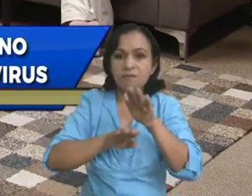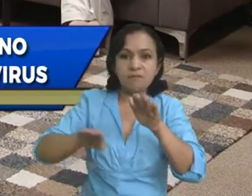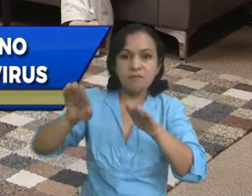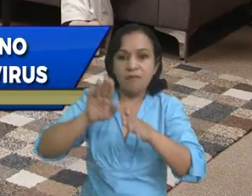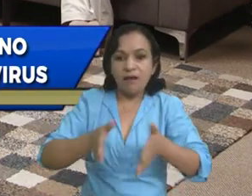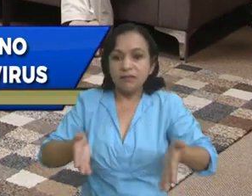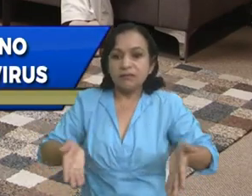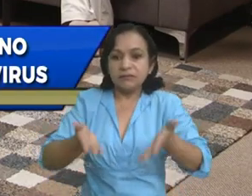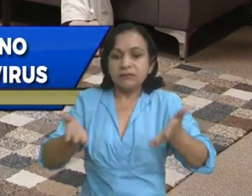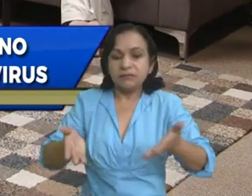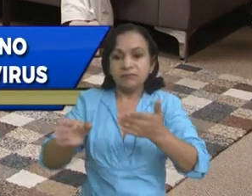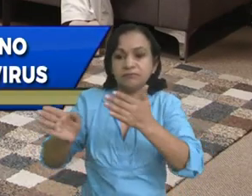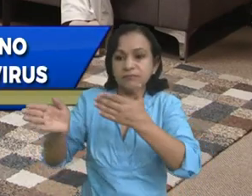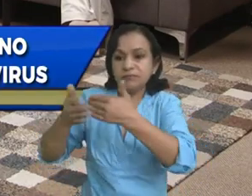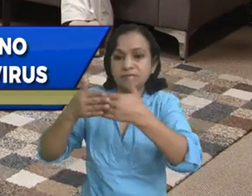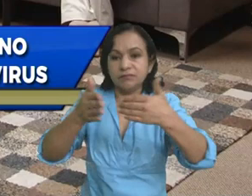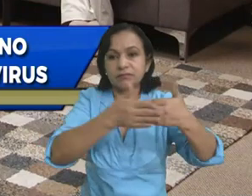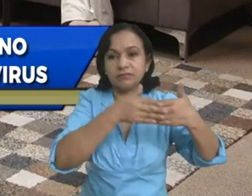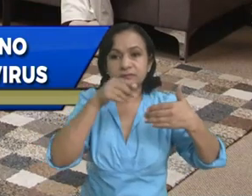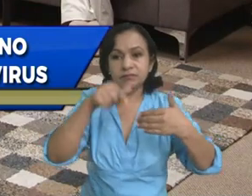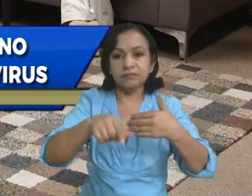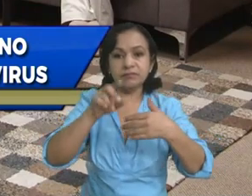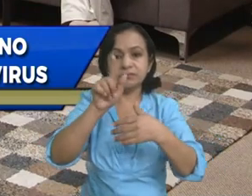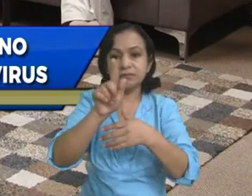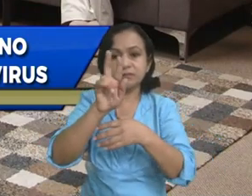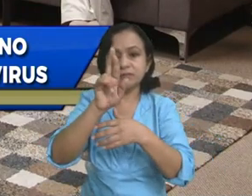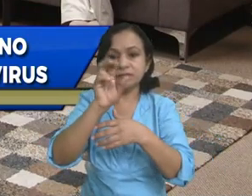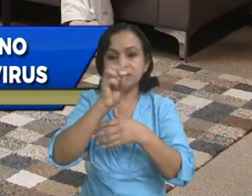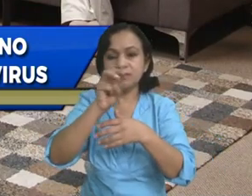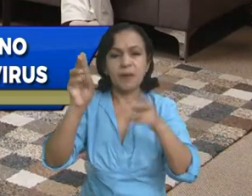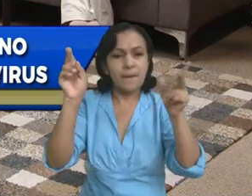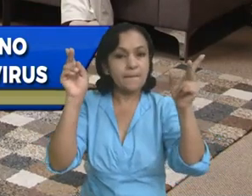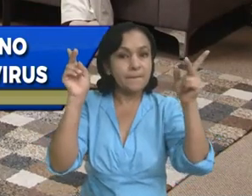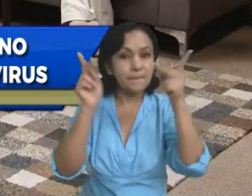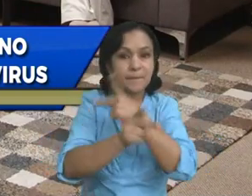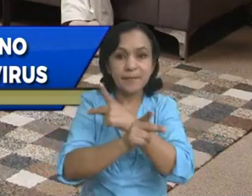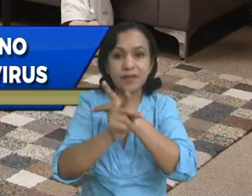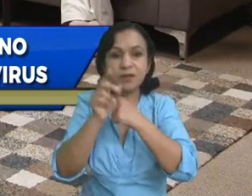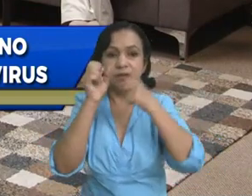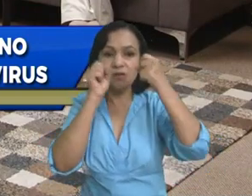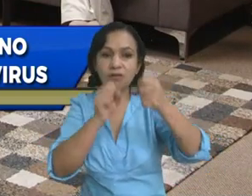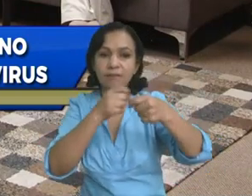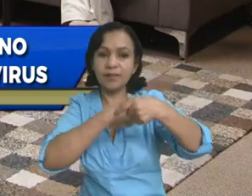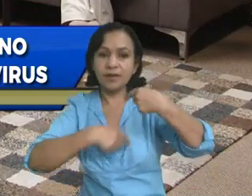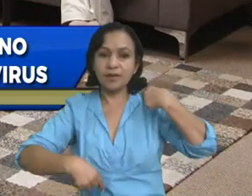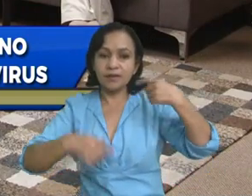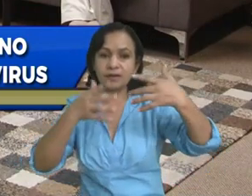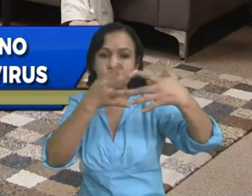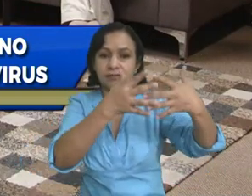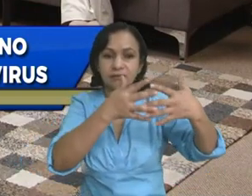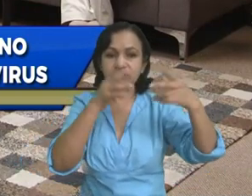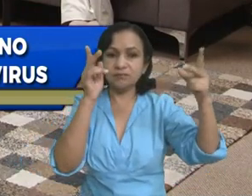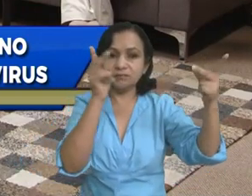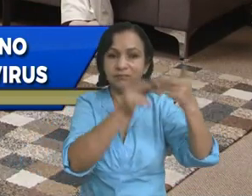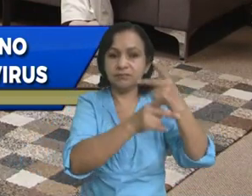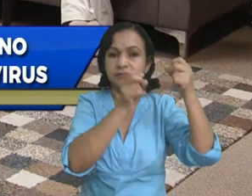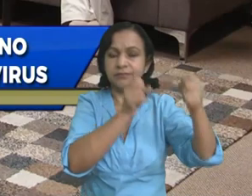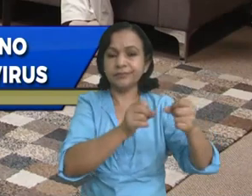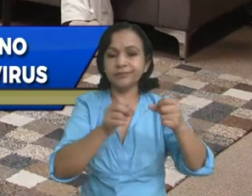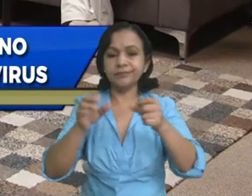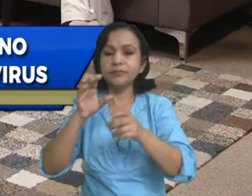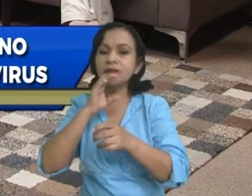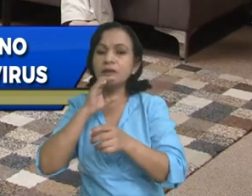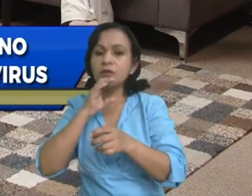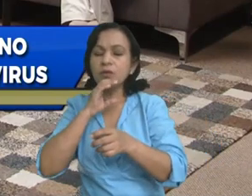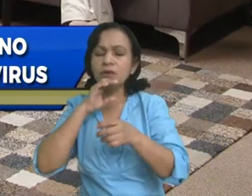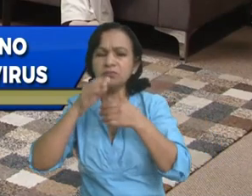estas circunstancias con la administración de Trump, realmente es parte de lo que hemos venido, es